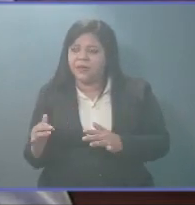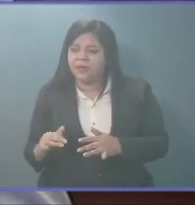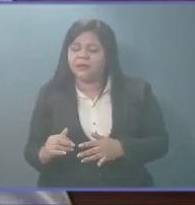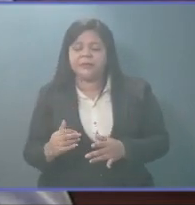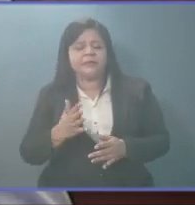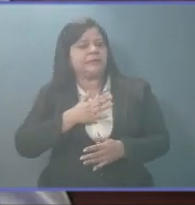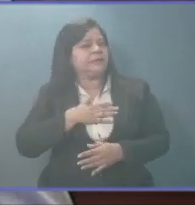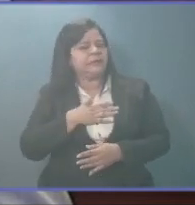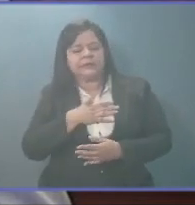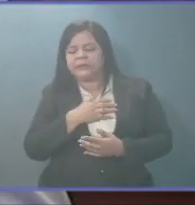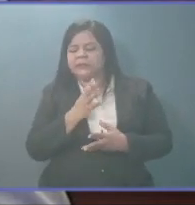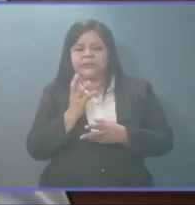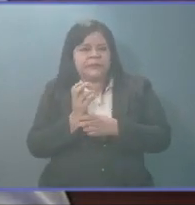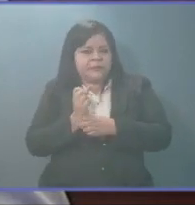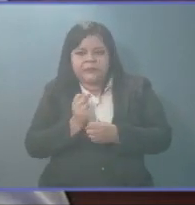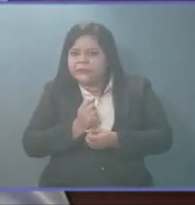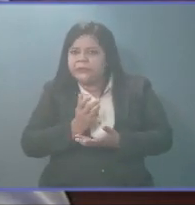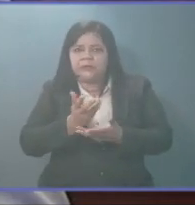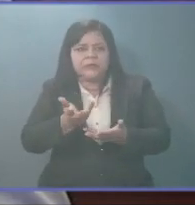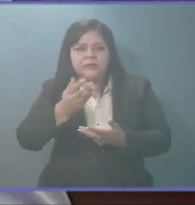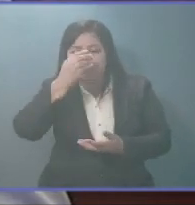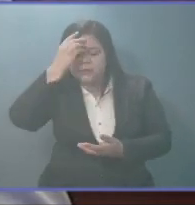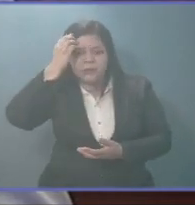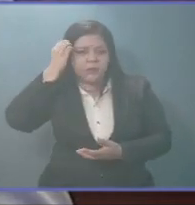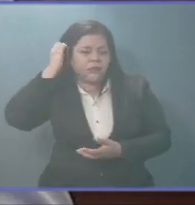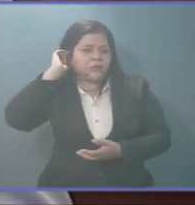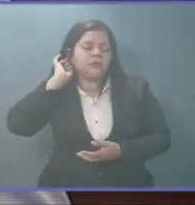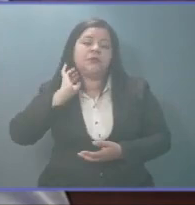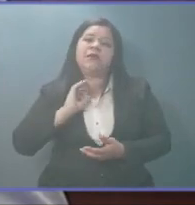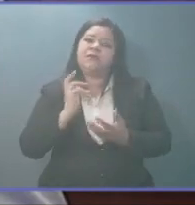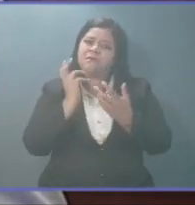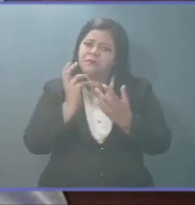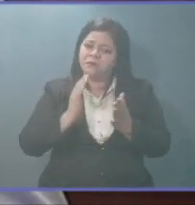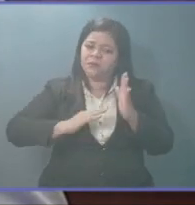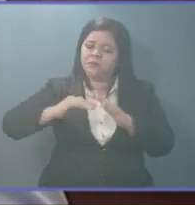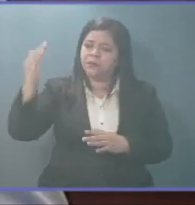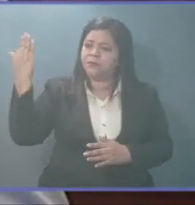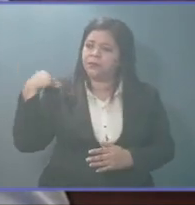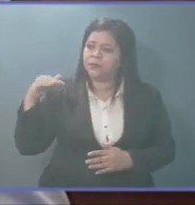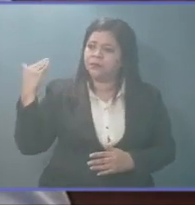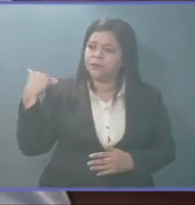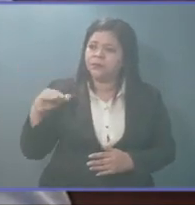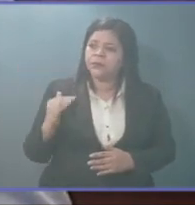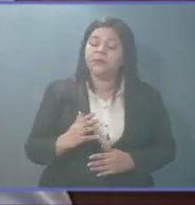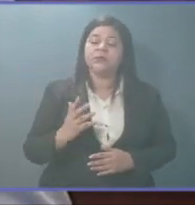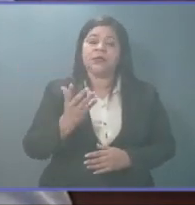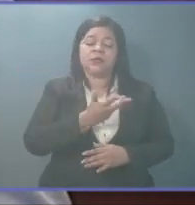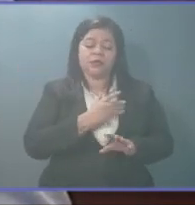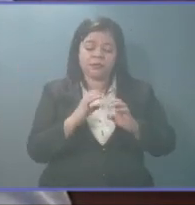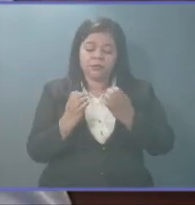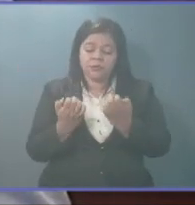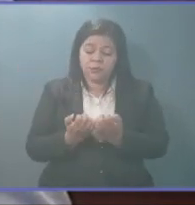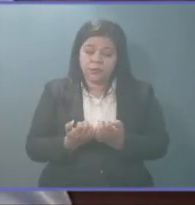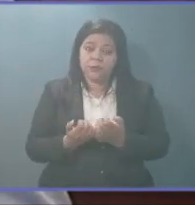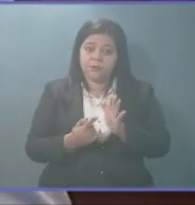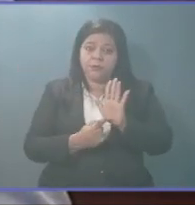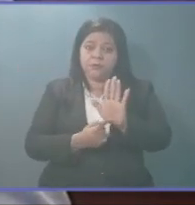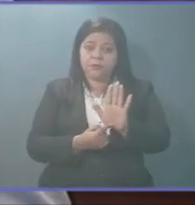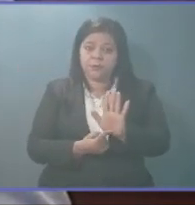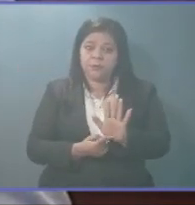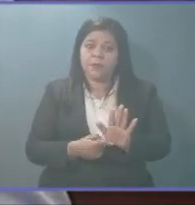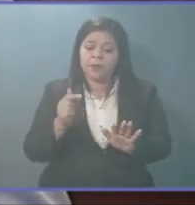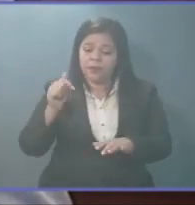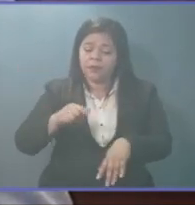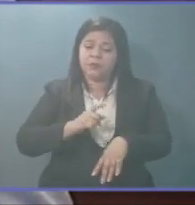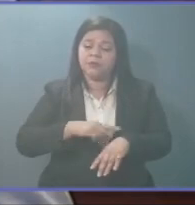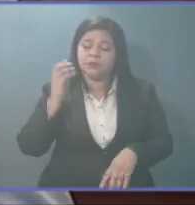esta rendición de cuentas a ustedes. Solo miles de experiencias y vivencias que nuestro equipo registra, sobre todo en esta